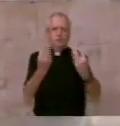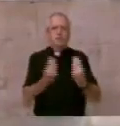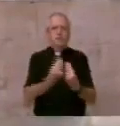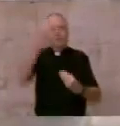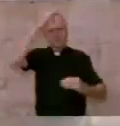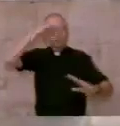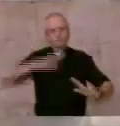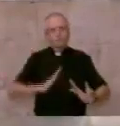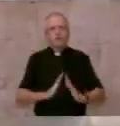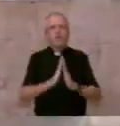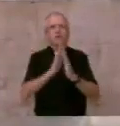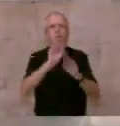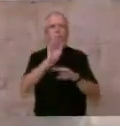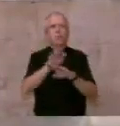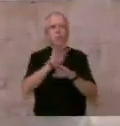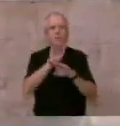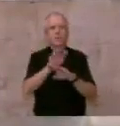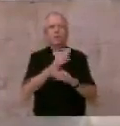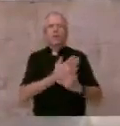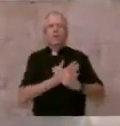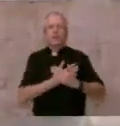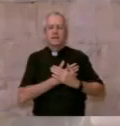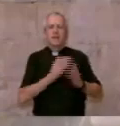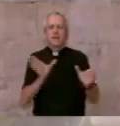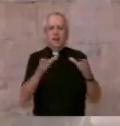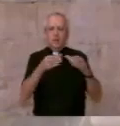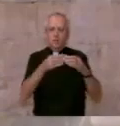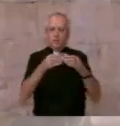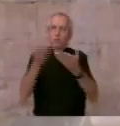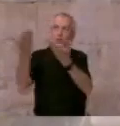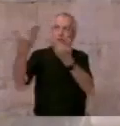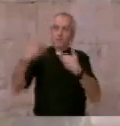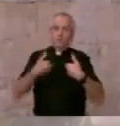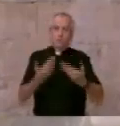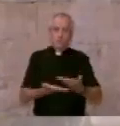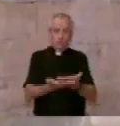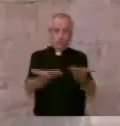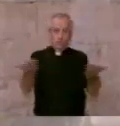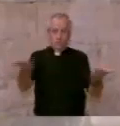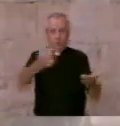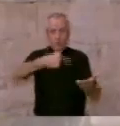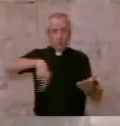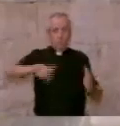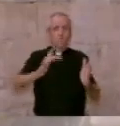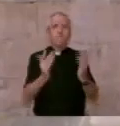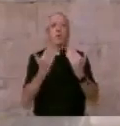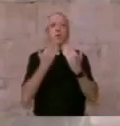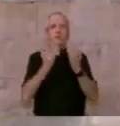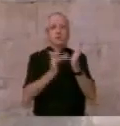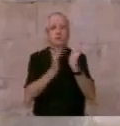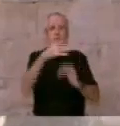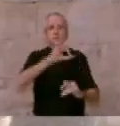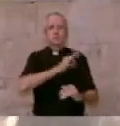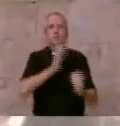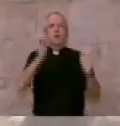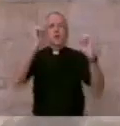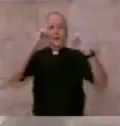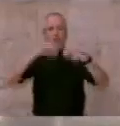Santo, atienda con caridad al pueblo que me has confiado. Por Cristo nuestro Señor.